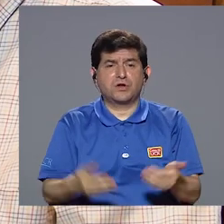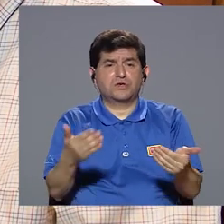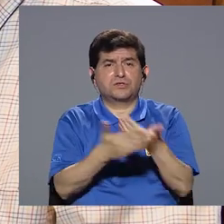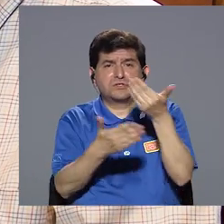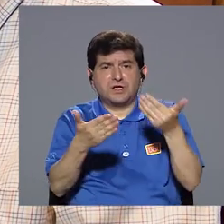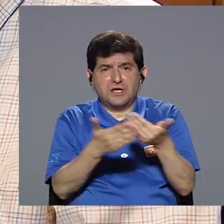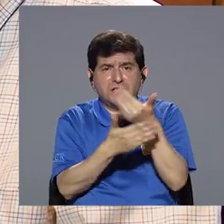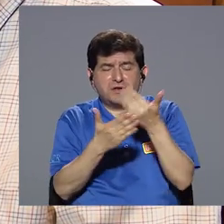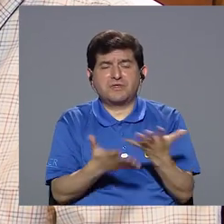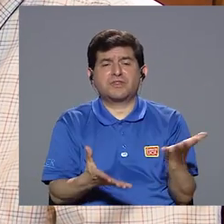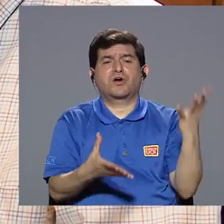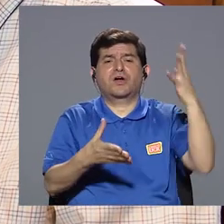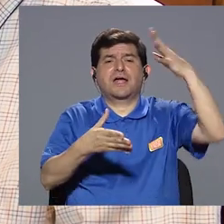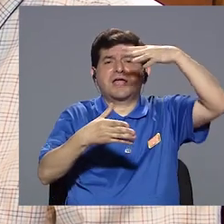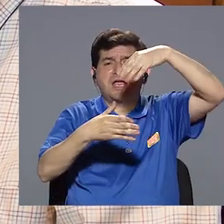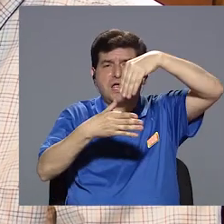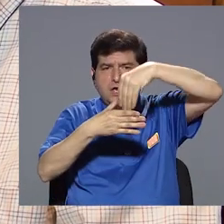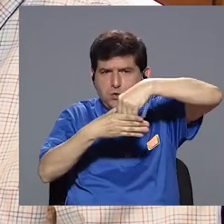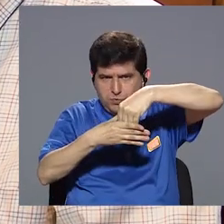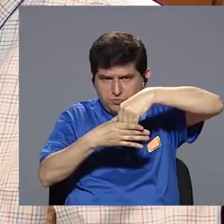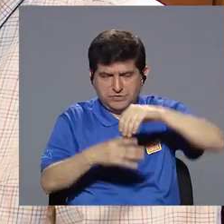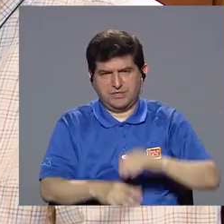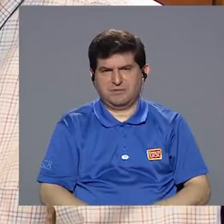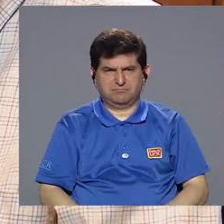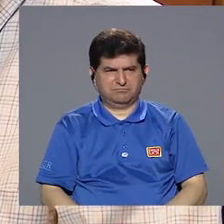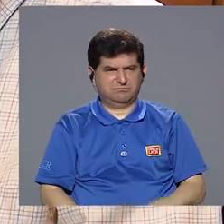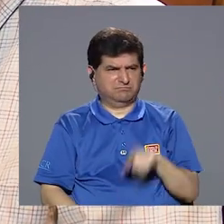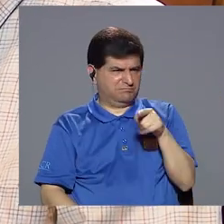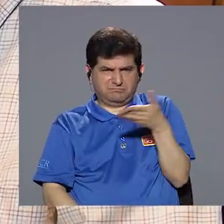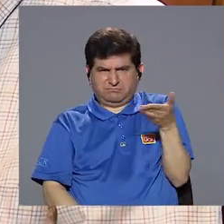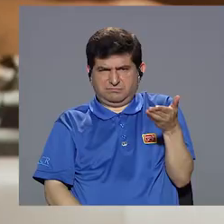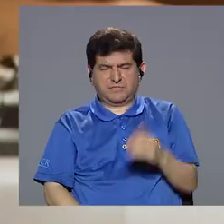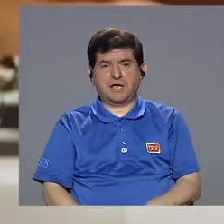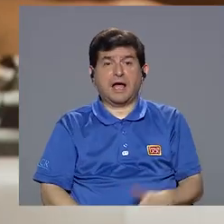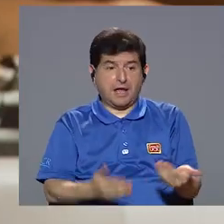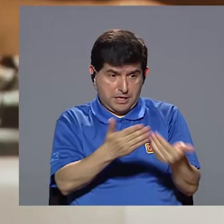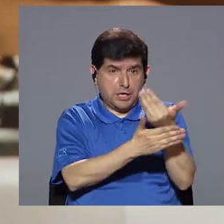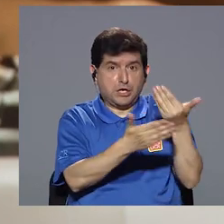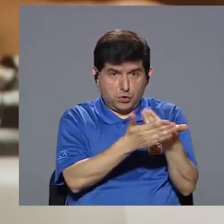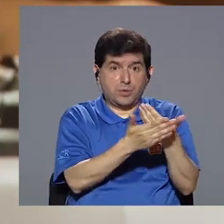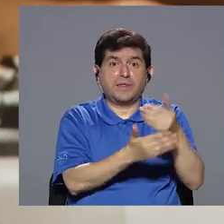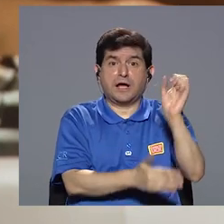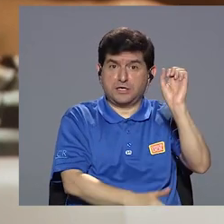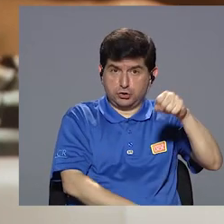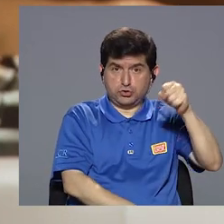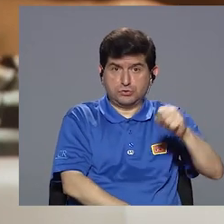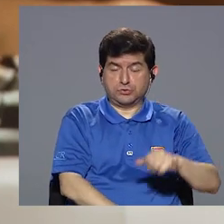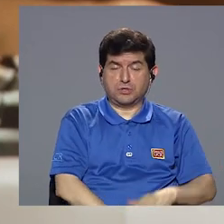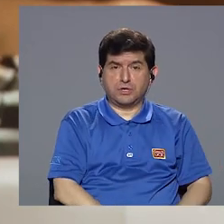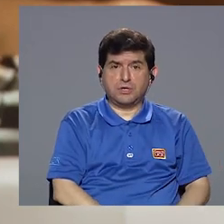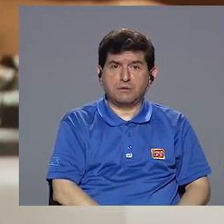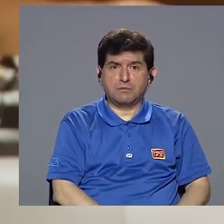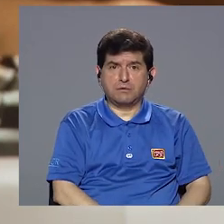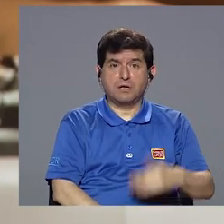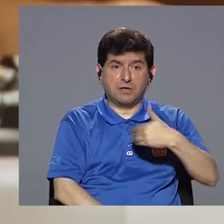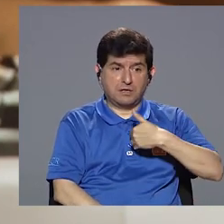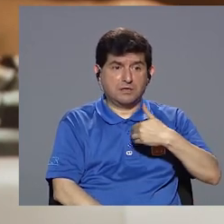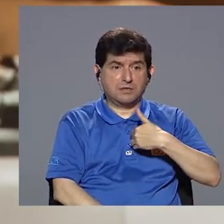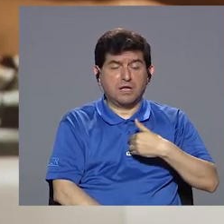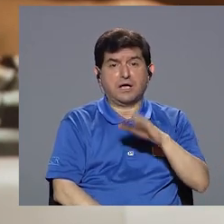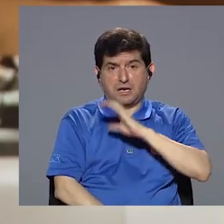una innovación inclusiva o sea es aquella innovación que ciertamente es